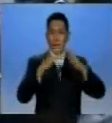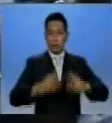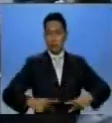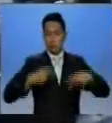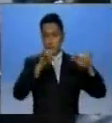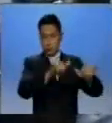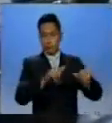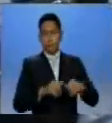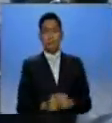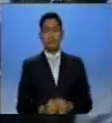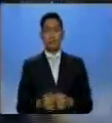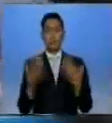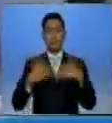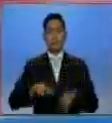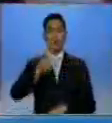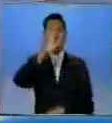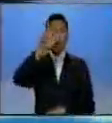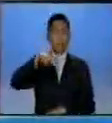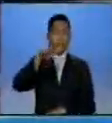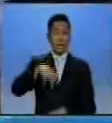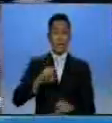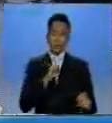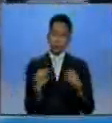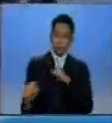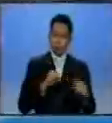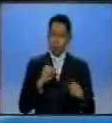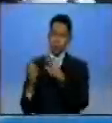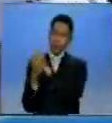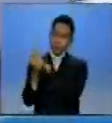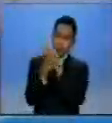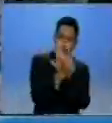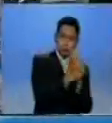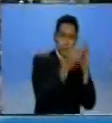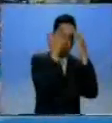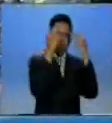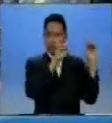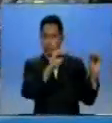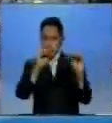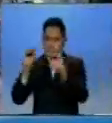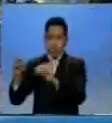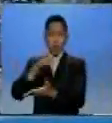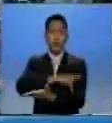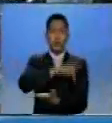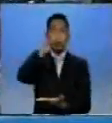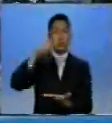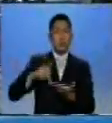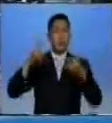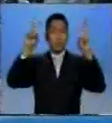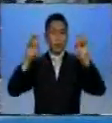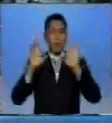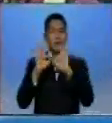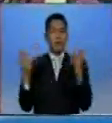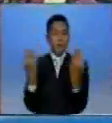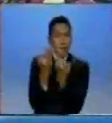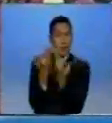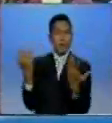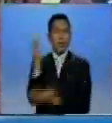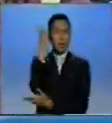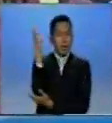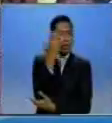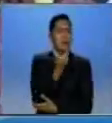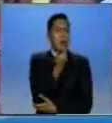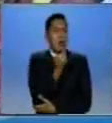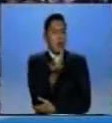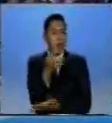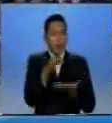realiza luego de 3 meses de procesos de fortalecimiento de capacidades de la población de Pichincha en temas como plan familiar de emergencias, zonas